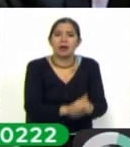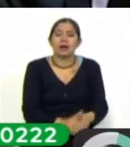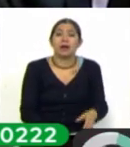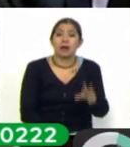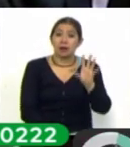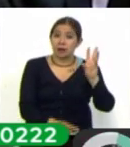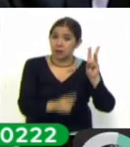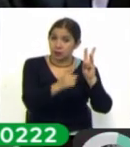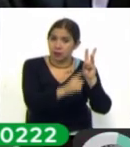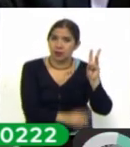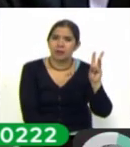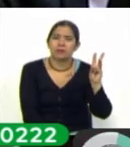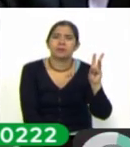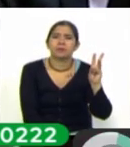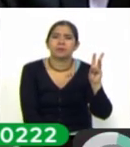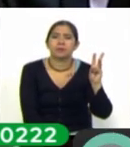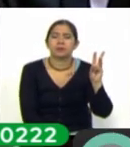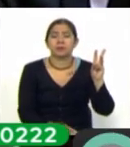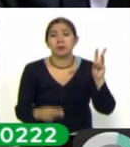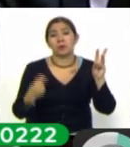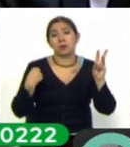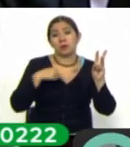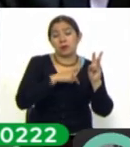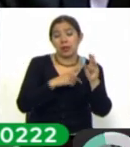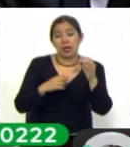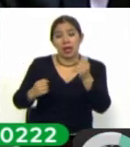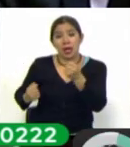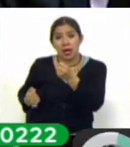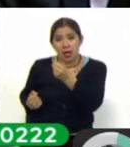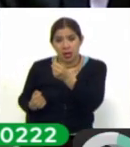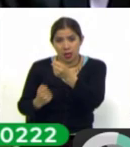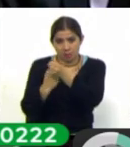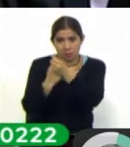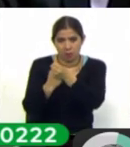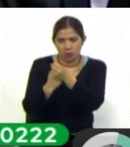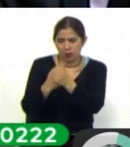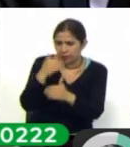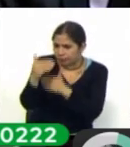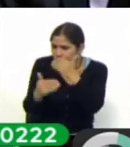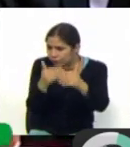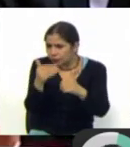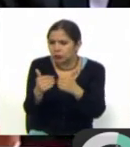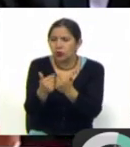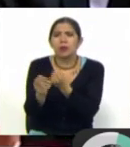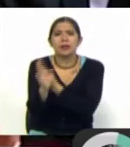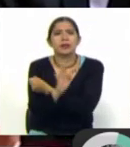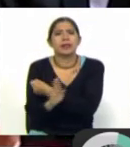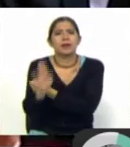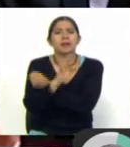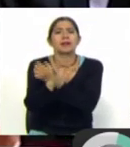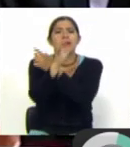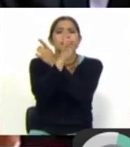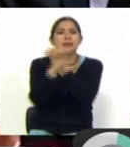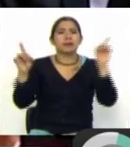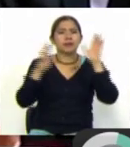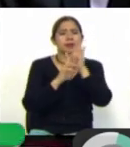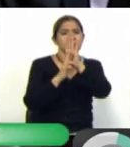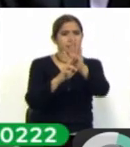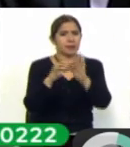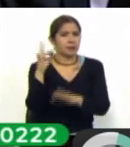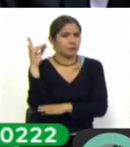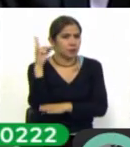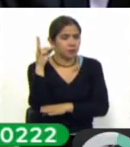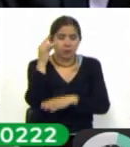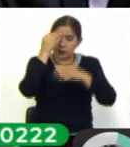6. Apoyar los mecanismos para la preservación y la defensa de la democracia representativa en Bolivia